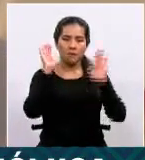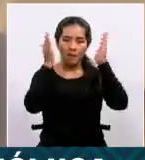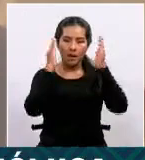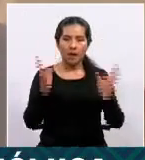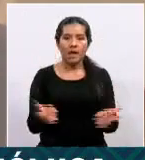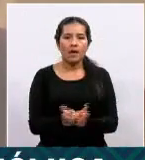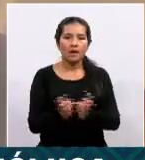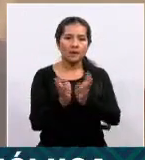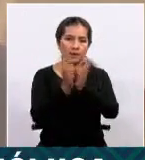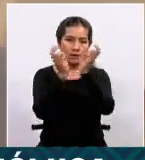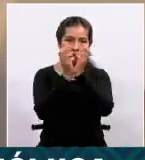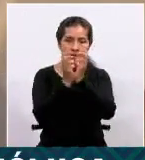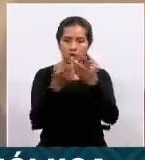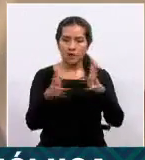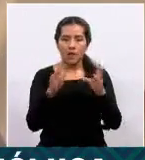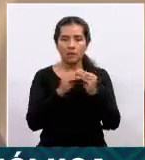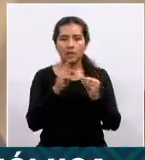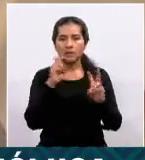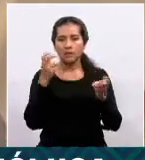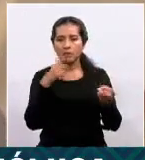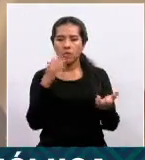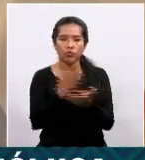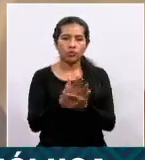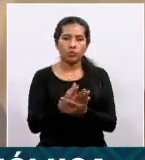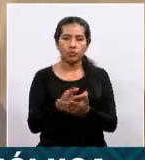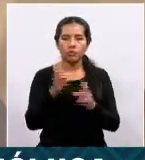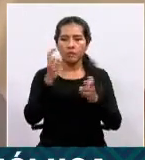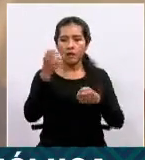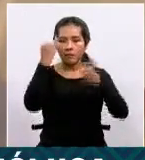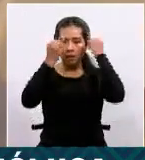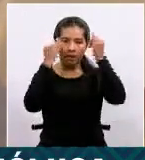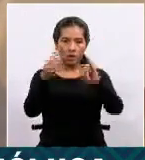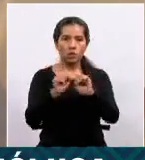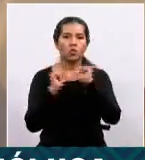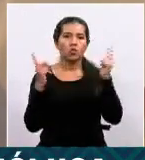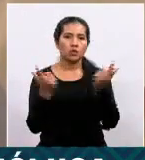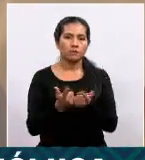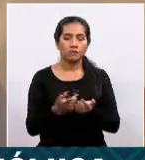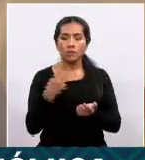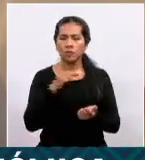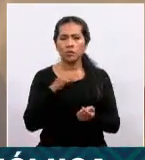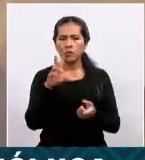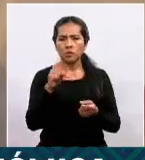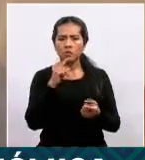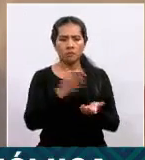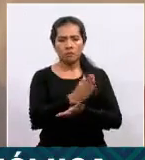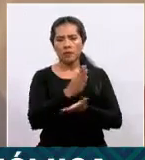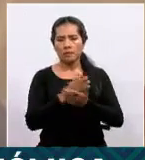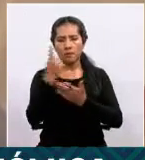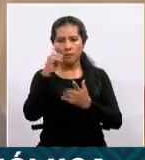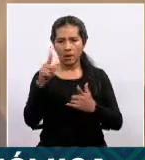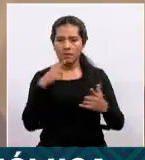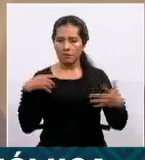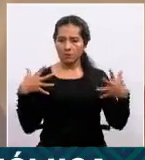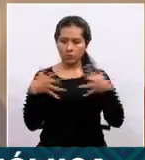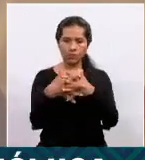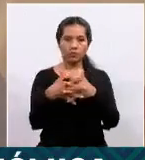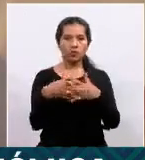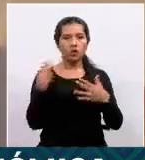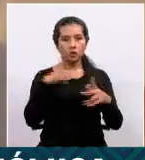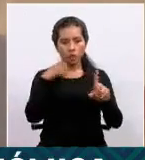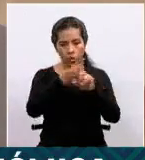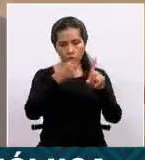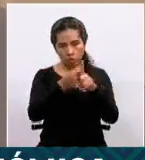que desmoviliza y que va contra el ideal socialista. No dejaremos que nos invada, la combatimos y